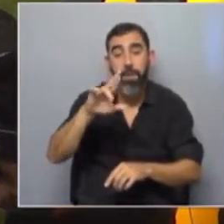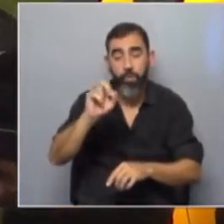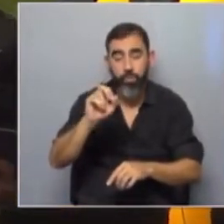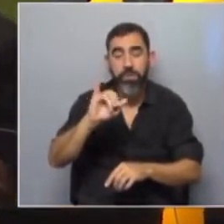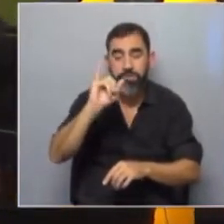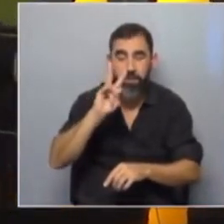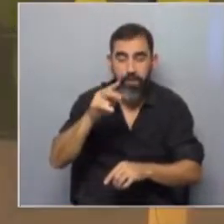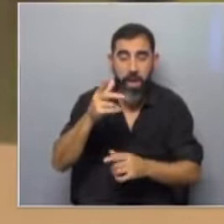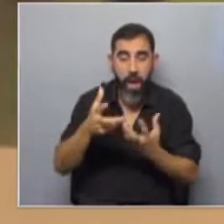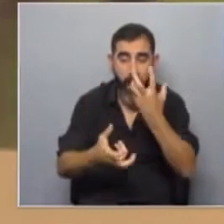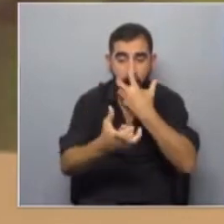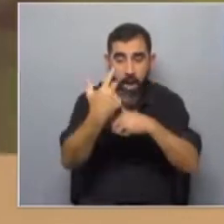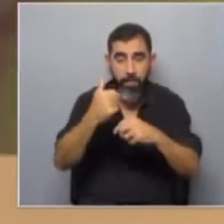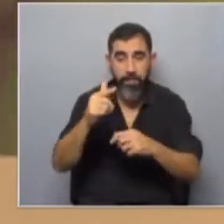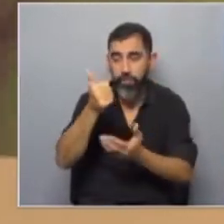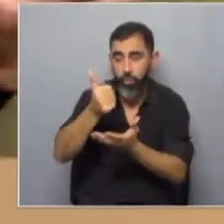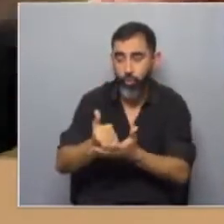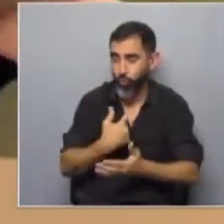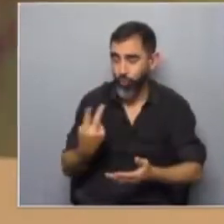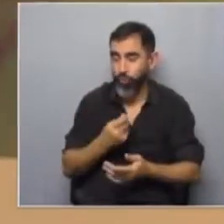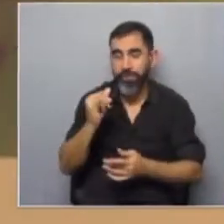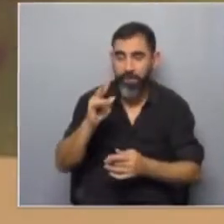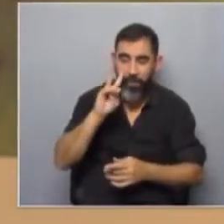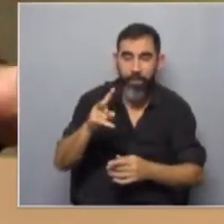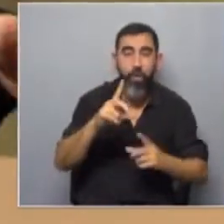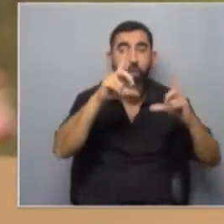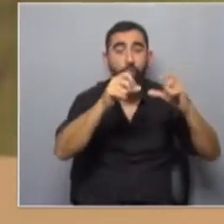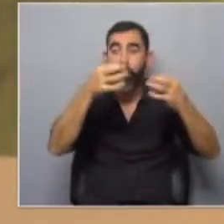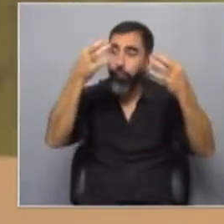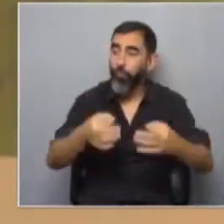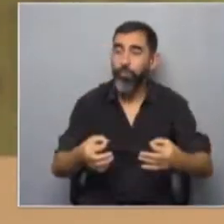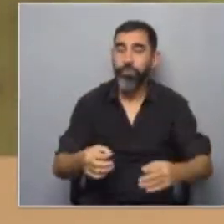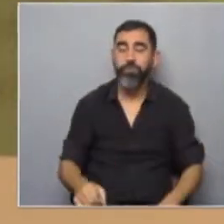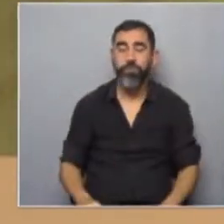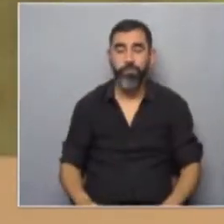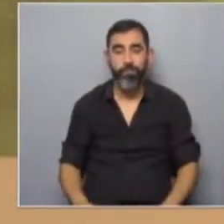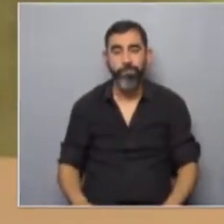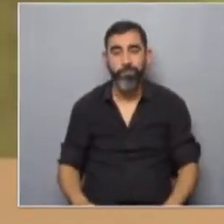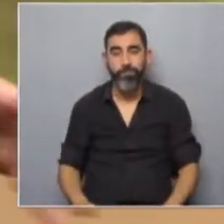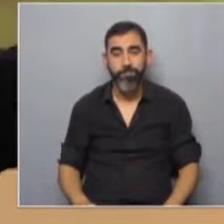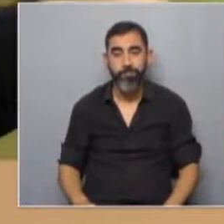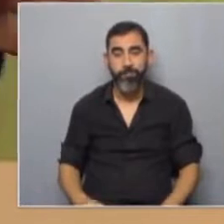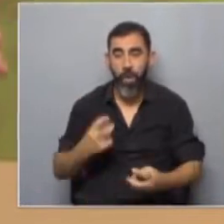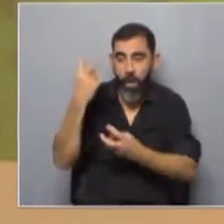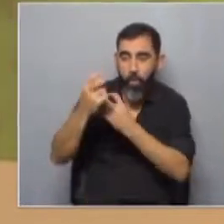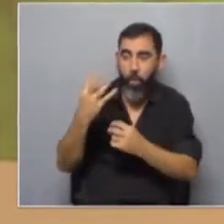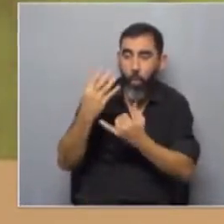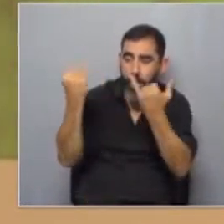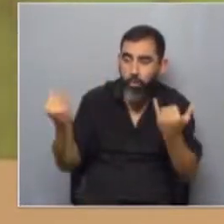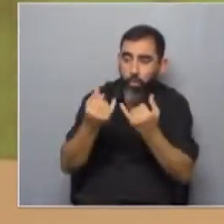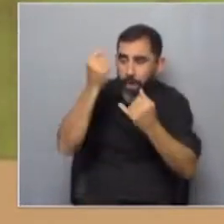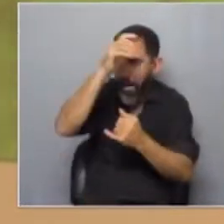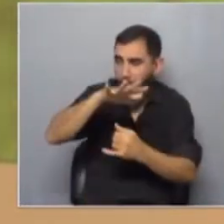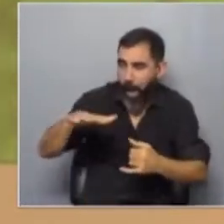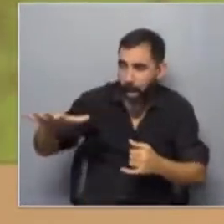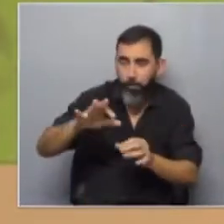¿no? En el libro, en el primero, ya dijimos que va a haber un segundo, al margay lo van a conocer en la reserva de Mopicuá, ¿no? Si no me falla la memoria. Sí. En